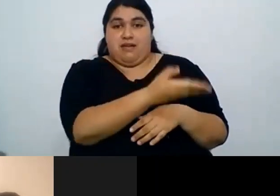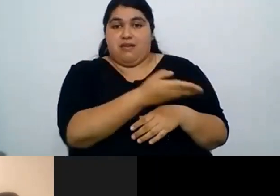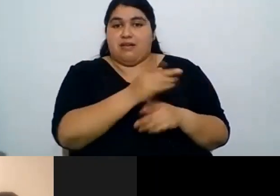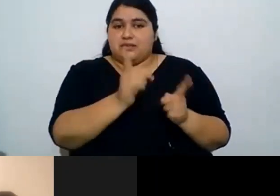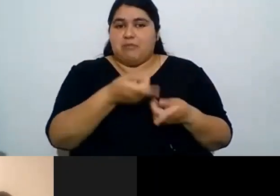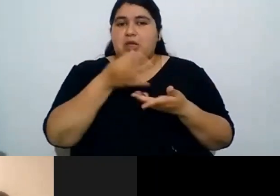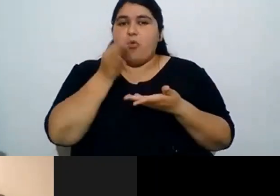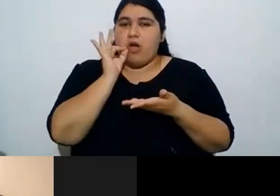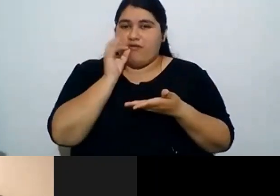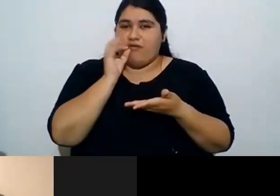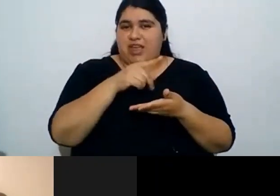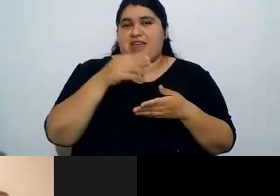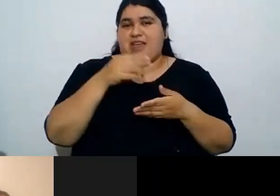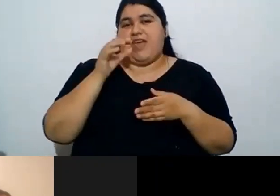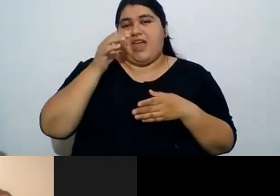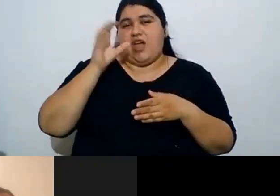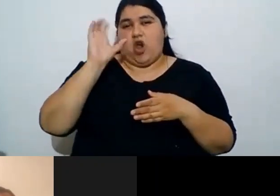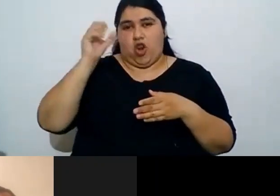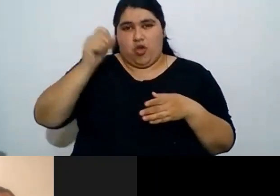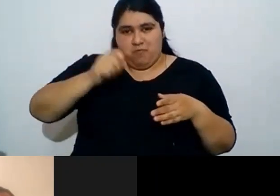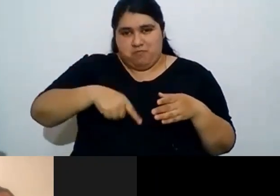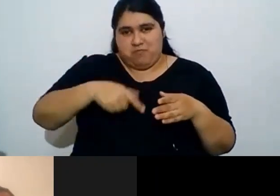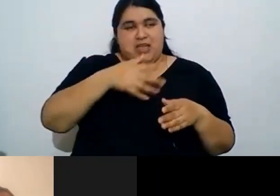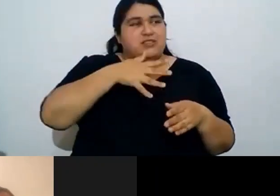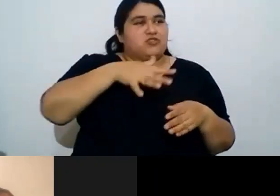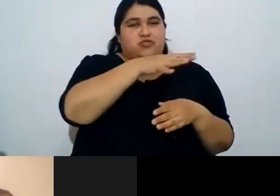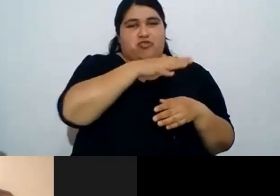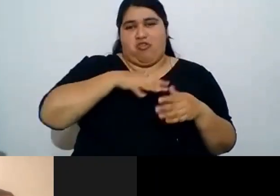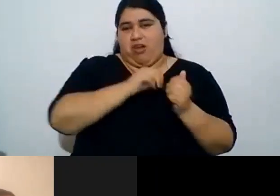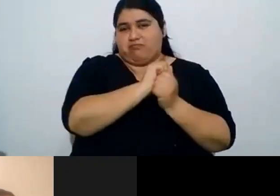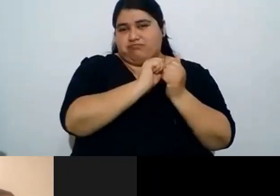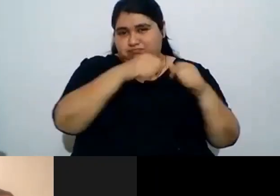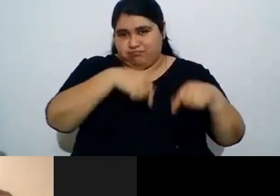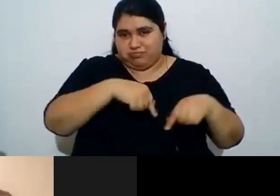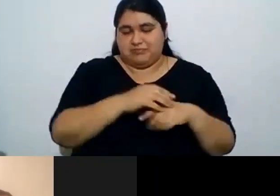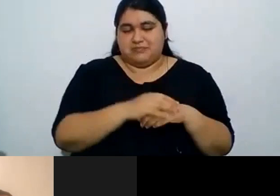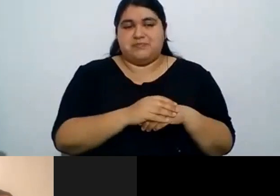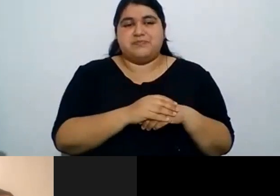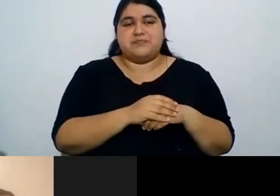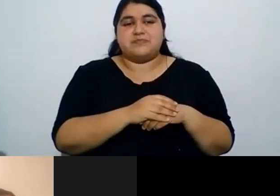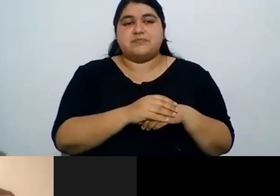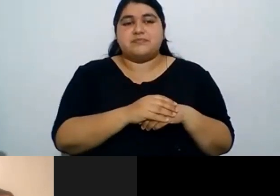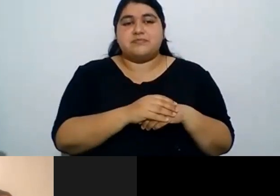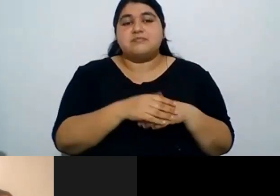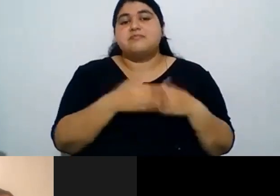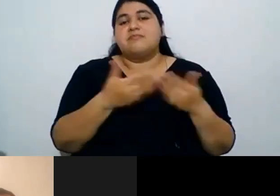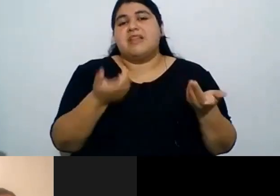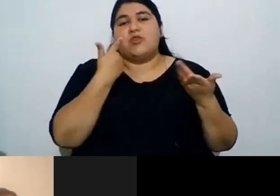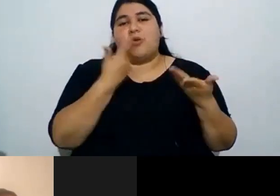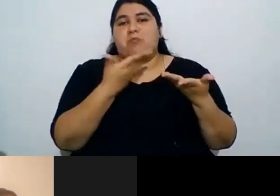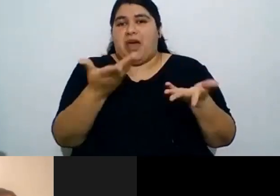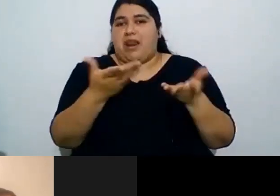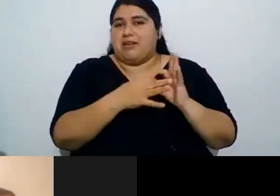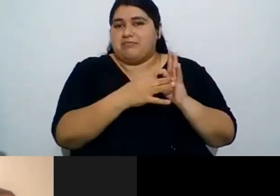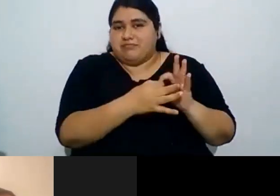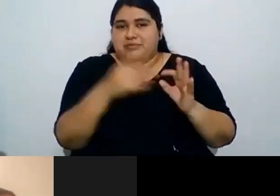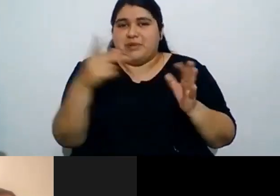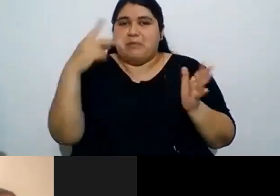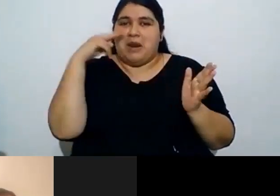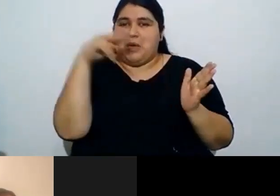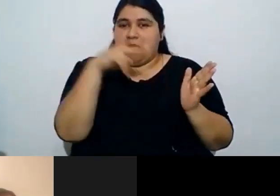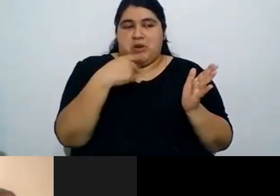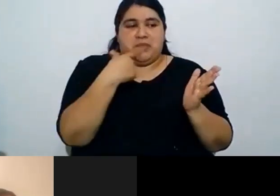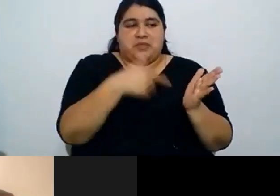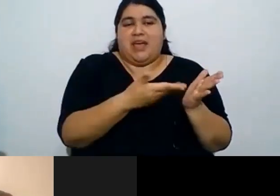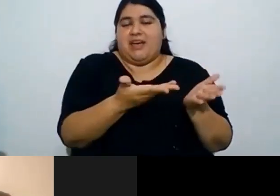café colombiano también de nuestra zona cafetera. Esto para el acercamiento multisensorial que podemos tener